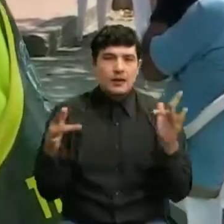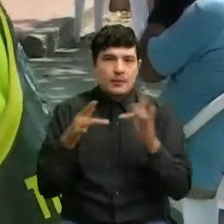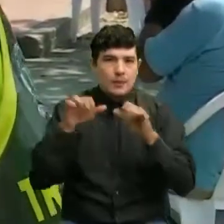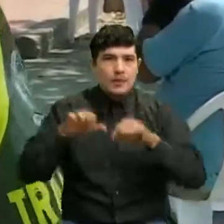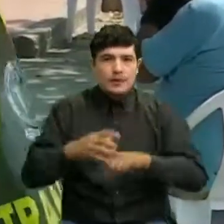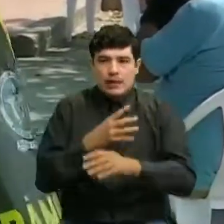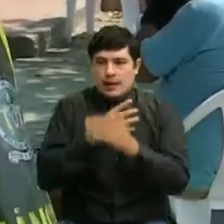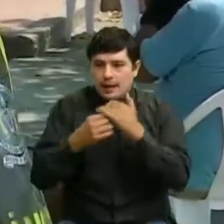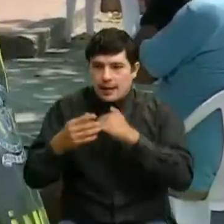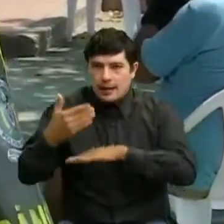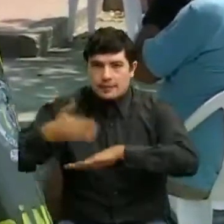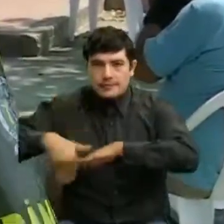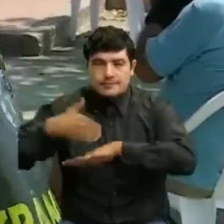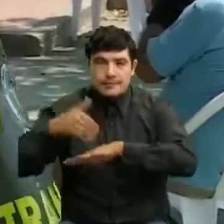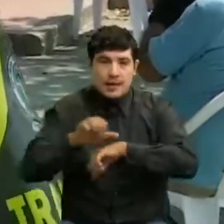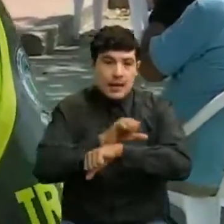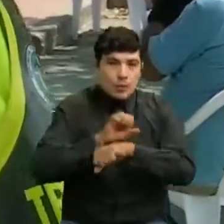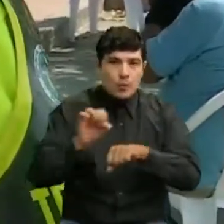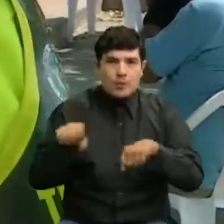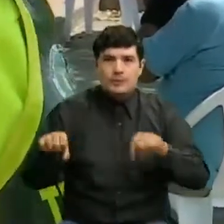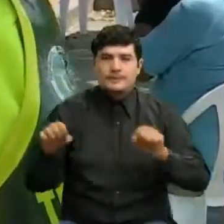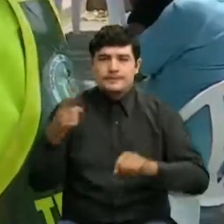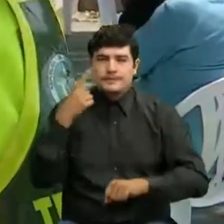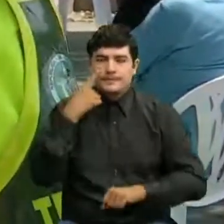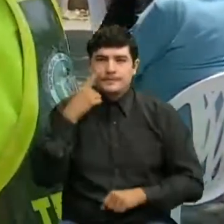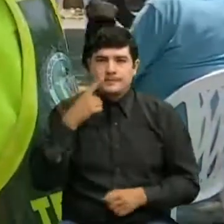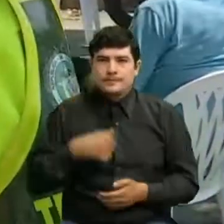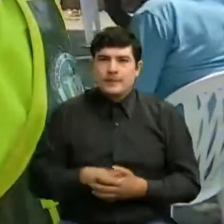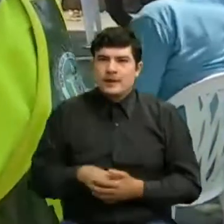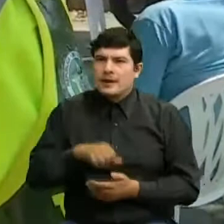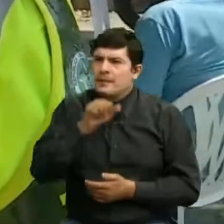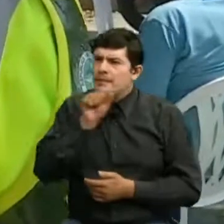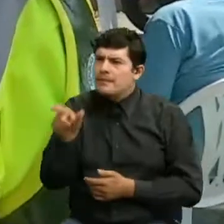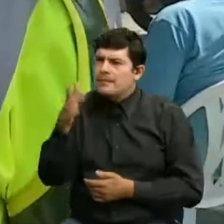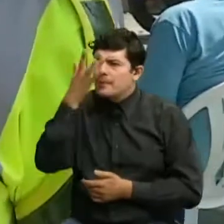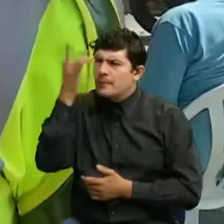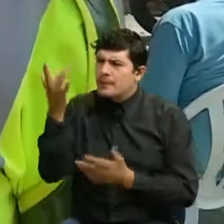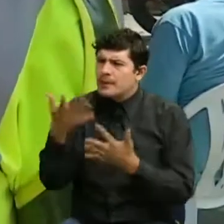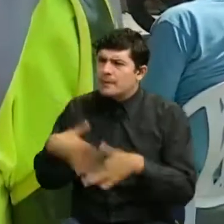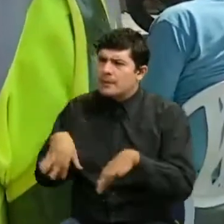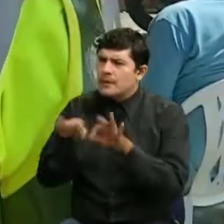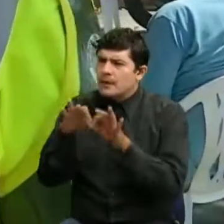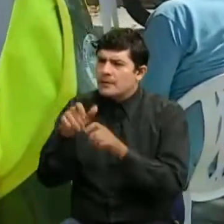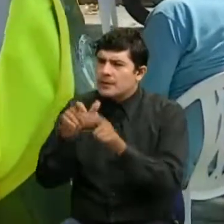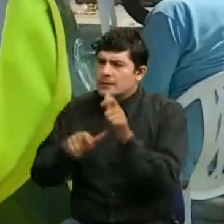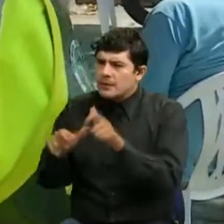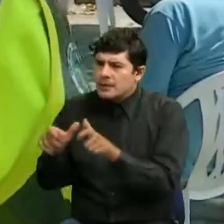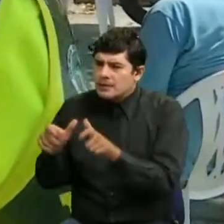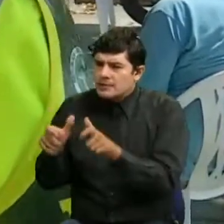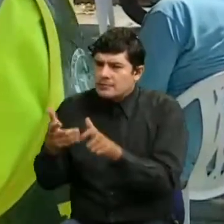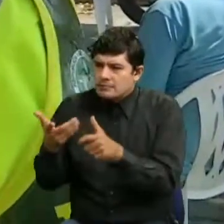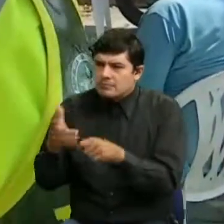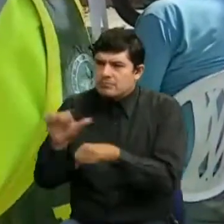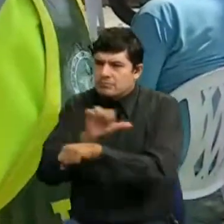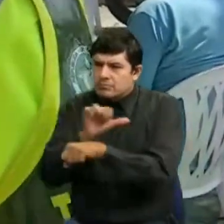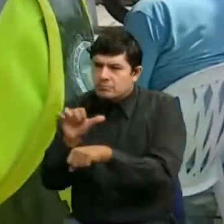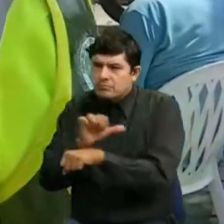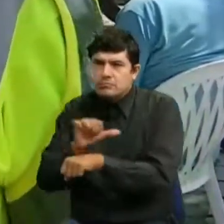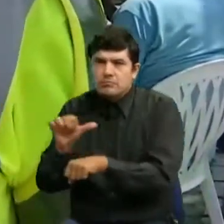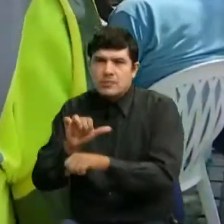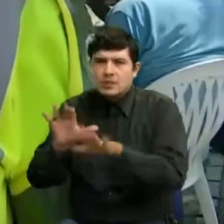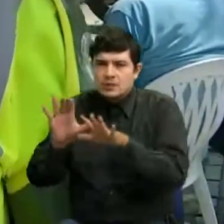ya sea una motocicleta o un carro. Teniente, ¿por qué es importante que los conductores cuando vean esos operativos preventivos paren,